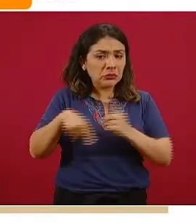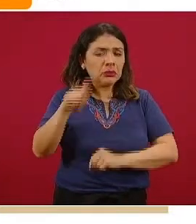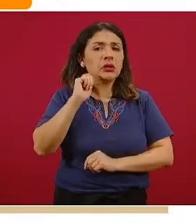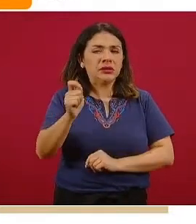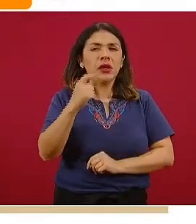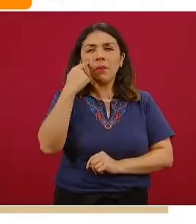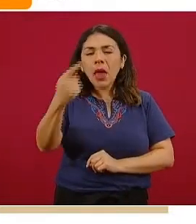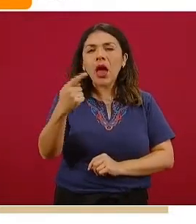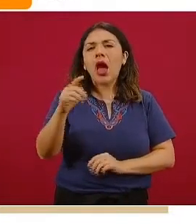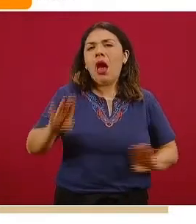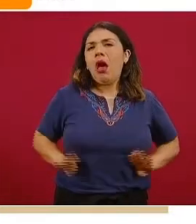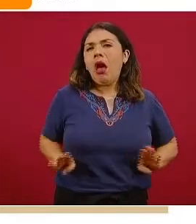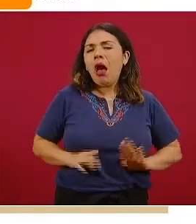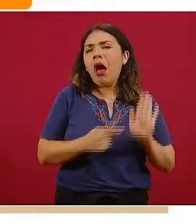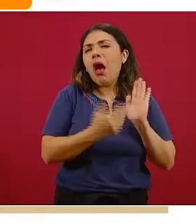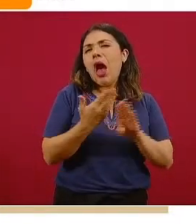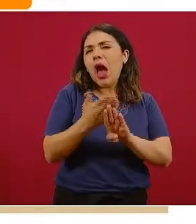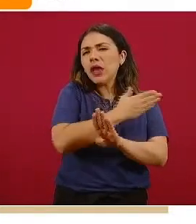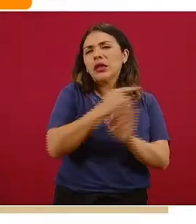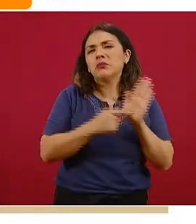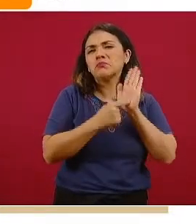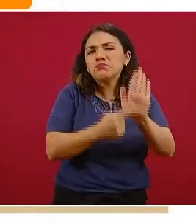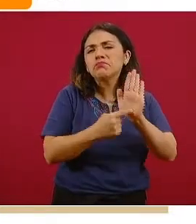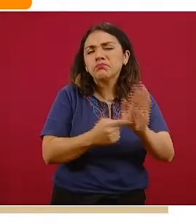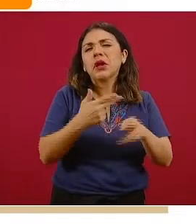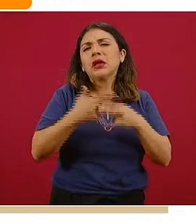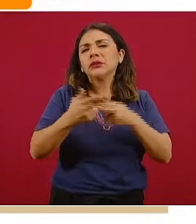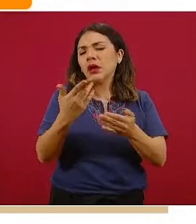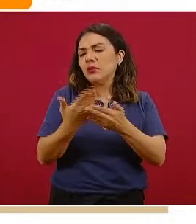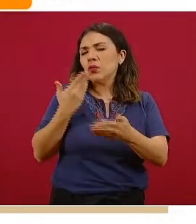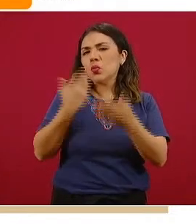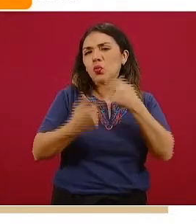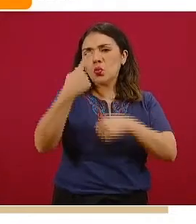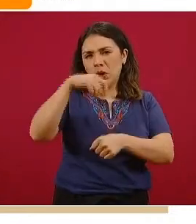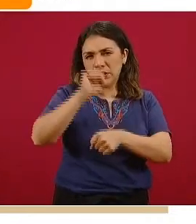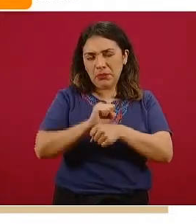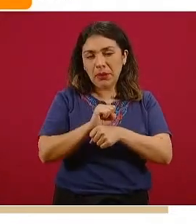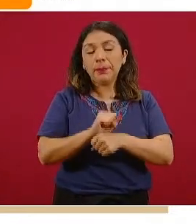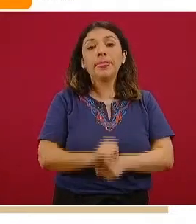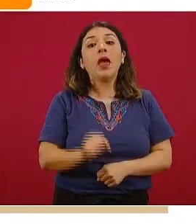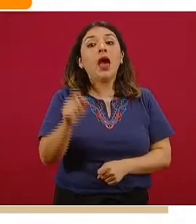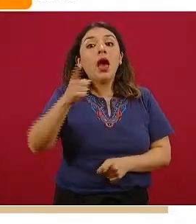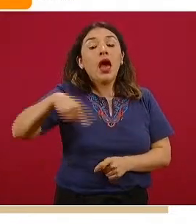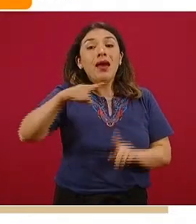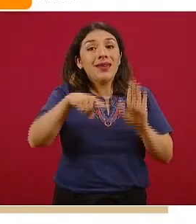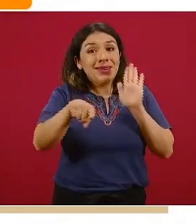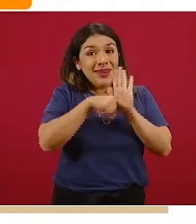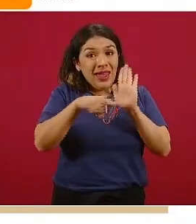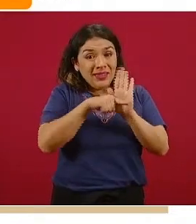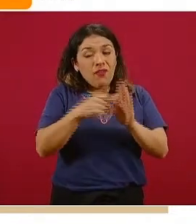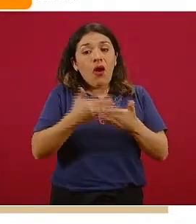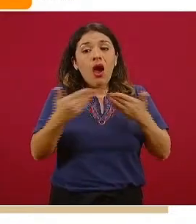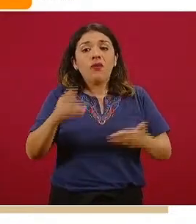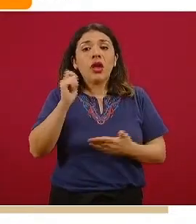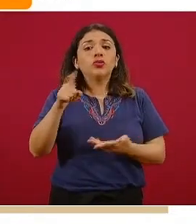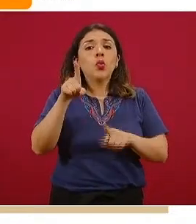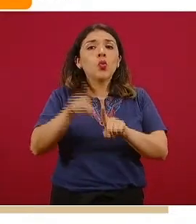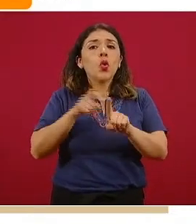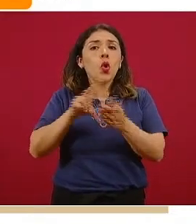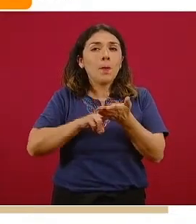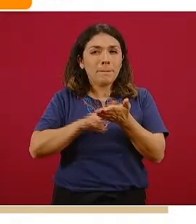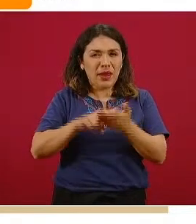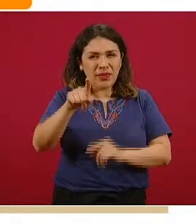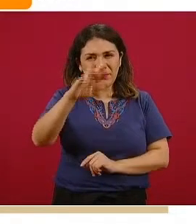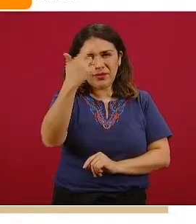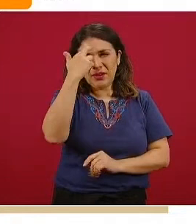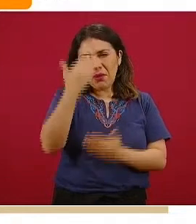ser aquellos que veníamos presentando hasta la semana pasada. Los casos negativos ahora están representados en color verde. Si